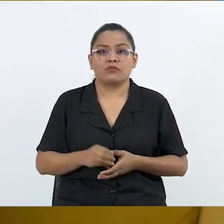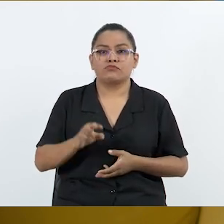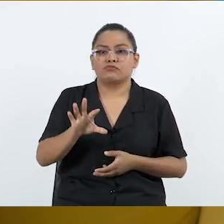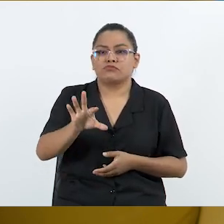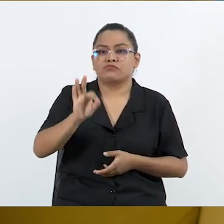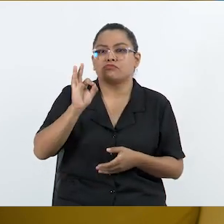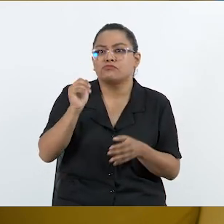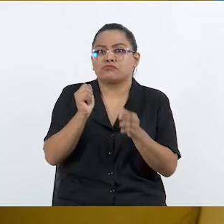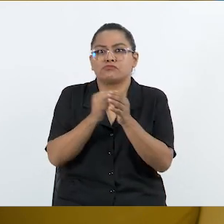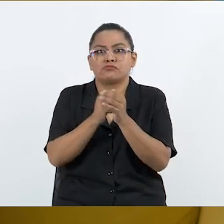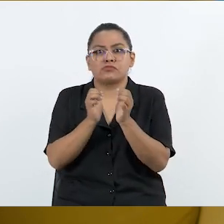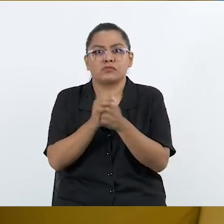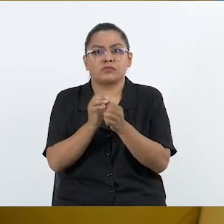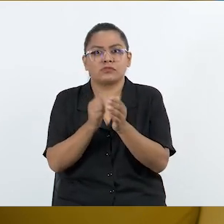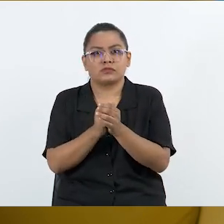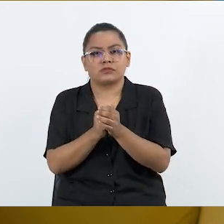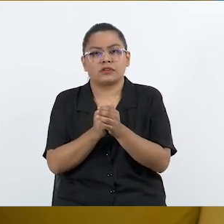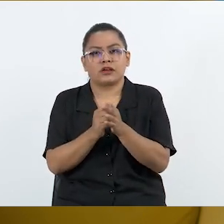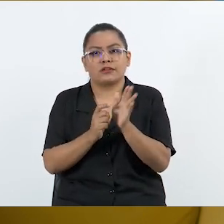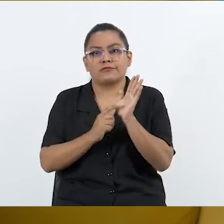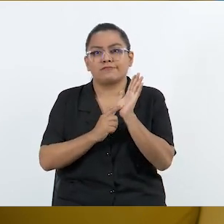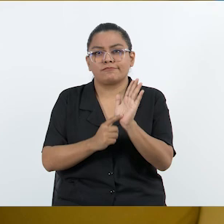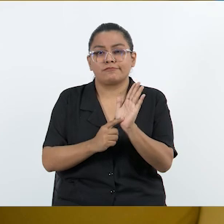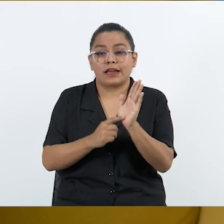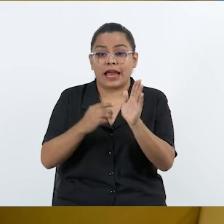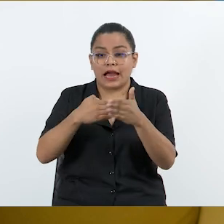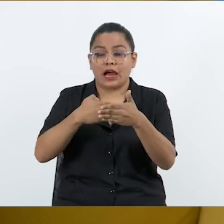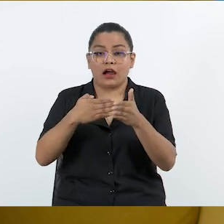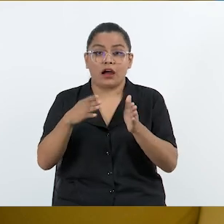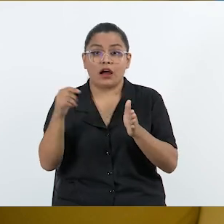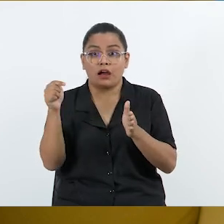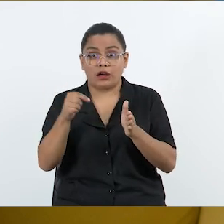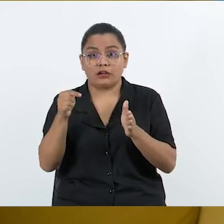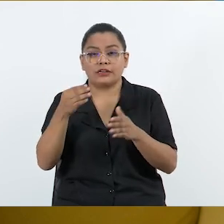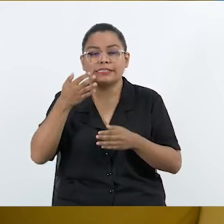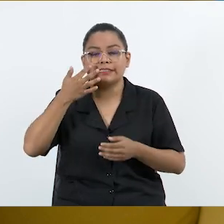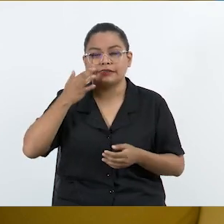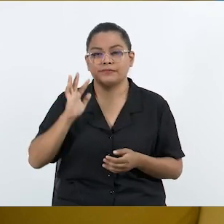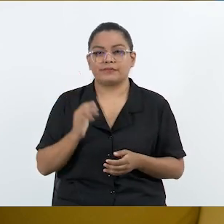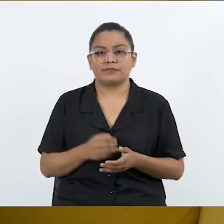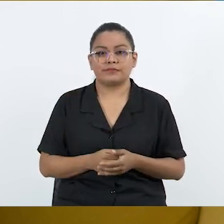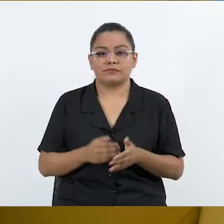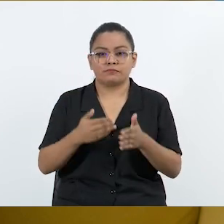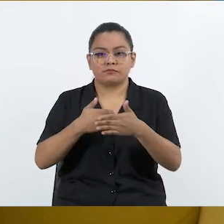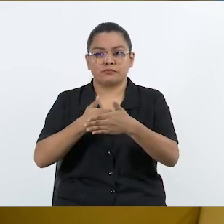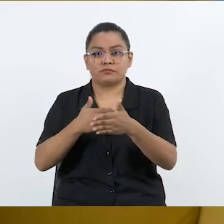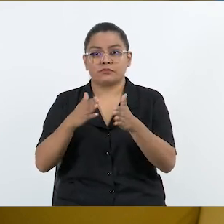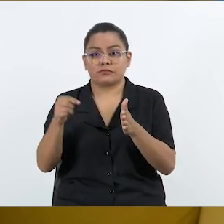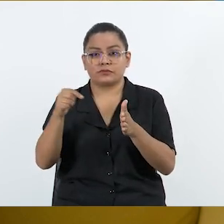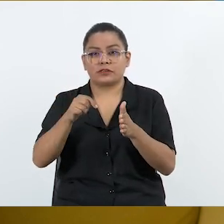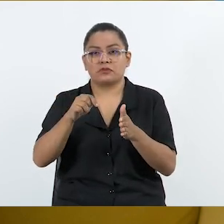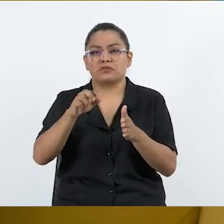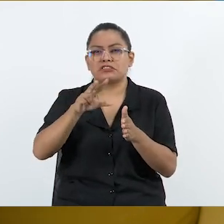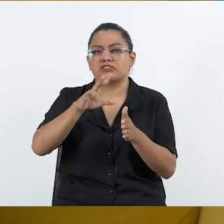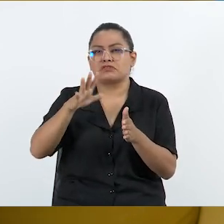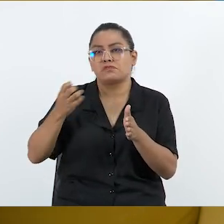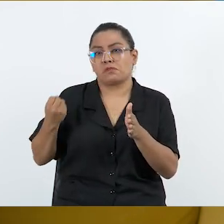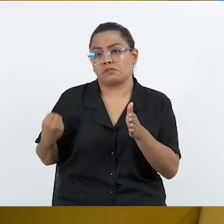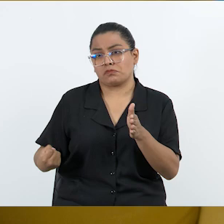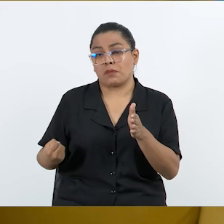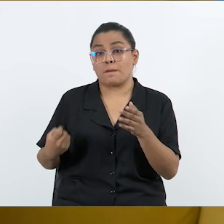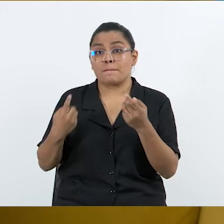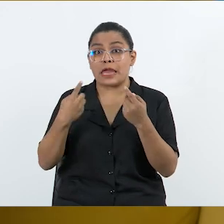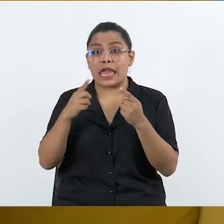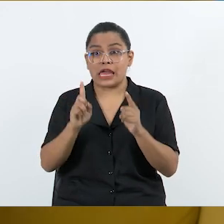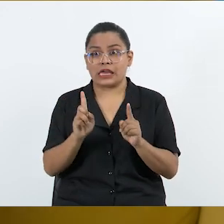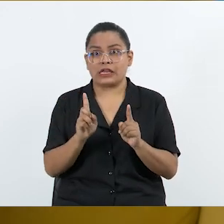podría seleccionarse un problema que se podría presentar en el salón de clases. Por ejemplo, en el aula hay 35